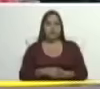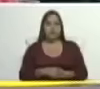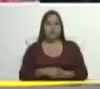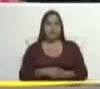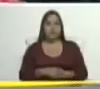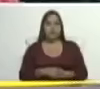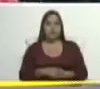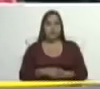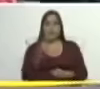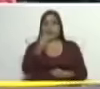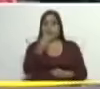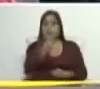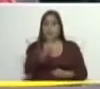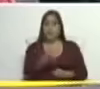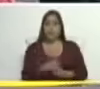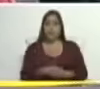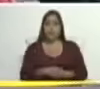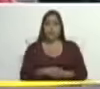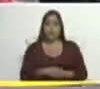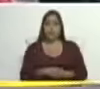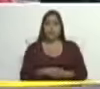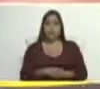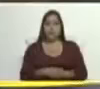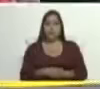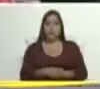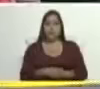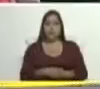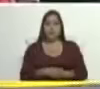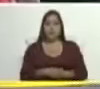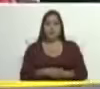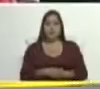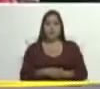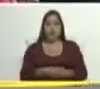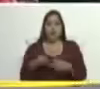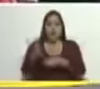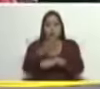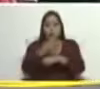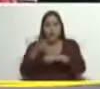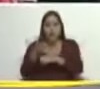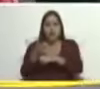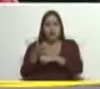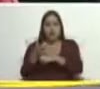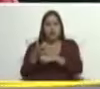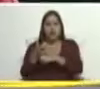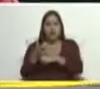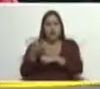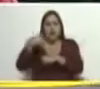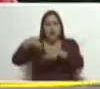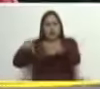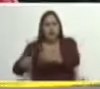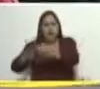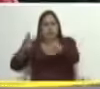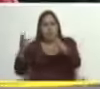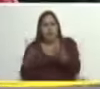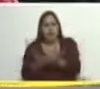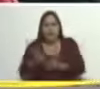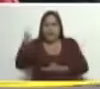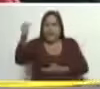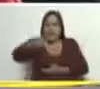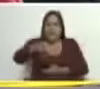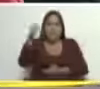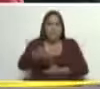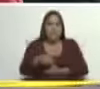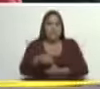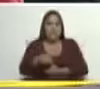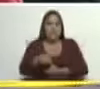que le decimos a los imperialistas de la tierra que aquí